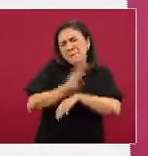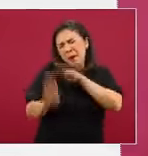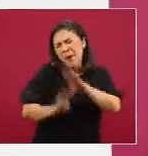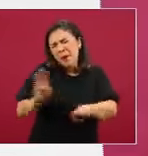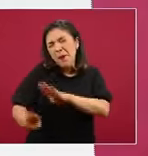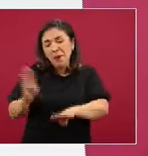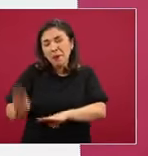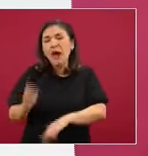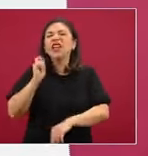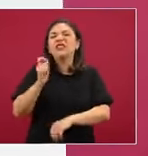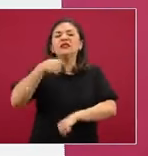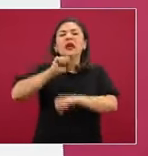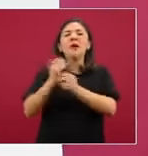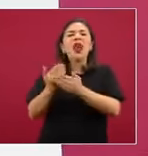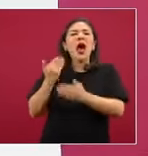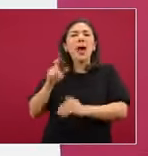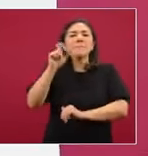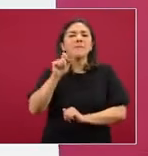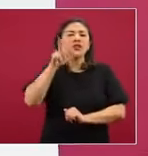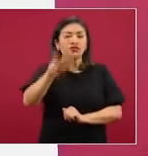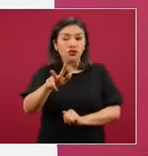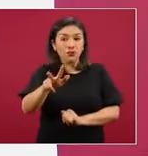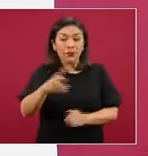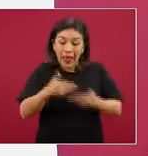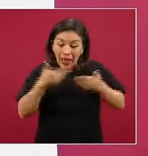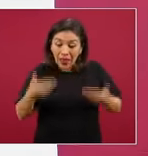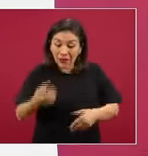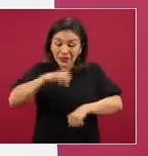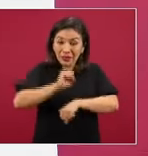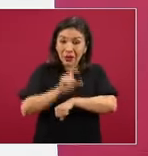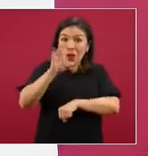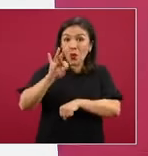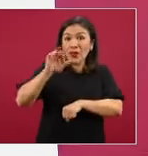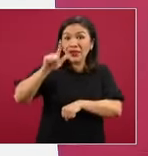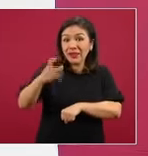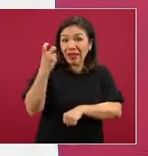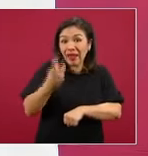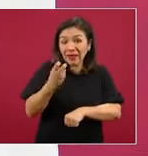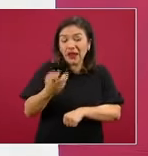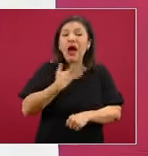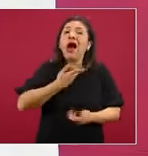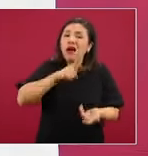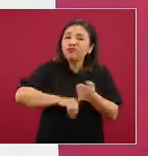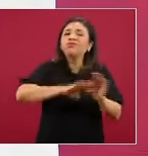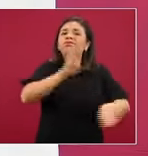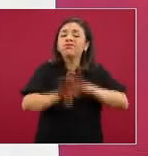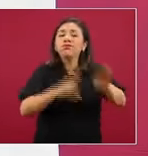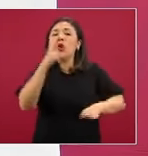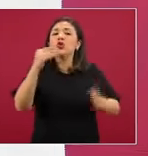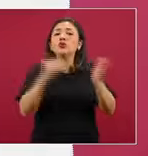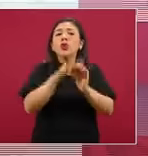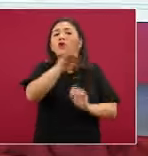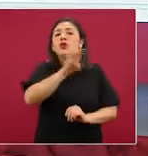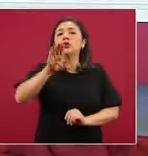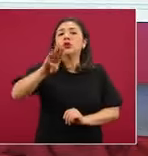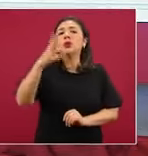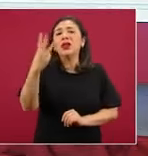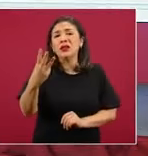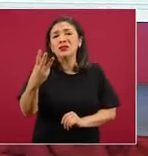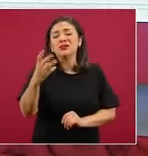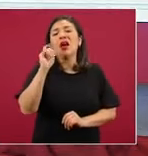y en comparación a esa semana, que en esta semana, la semana 47, fueron 2.993, que refleja